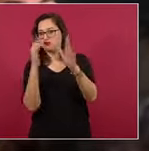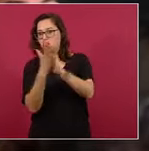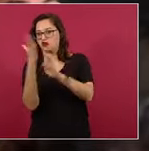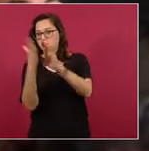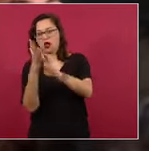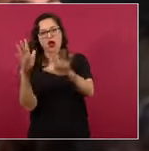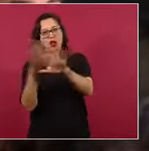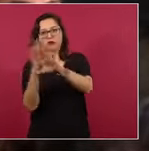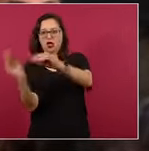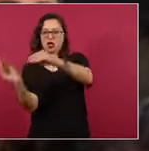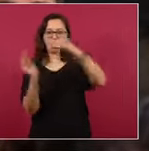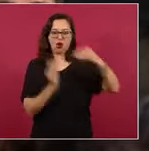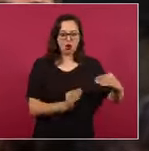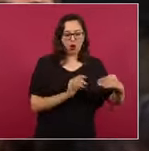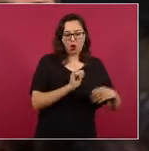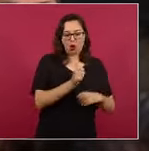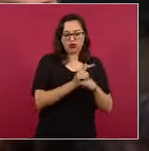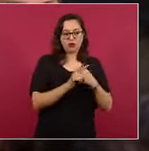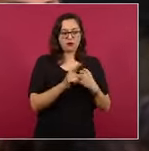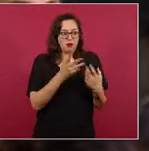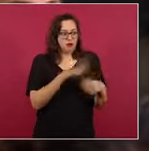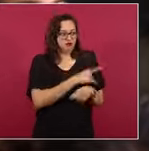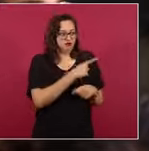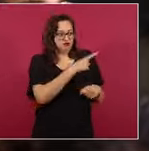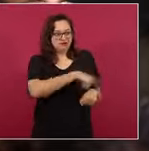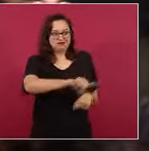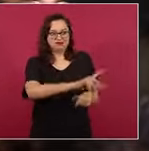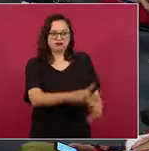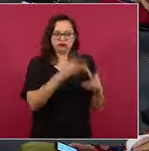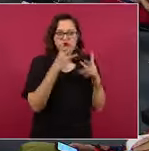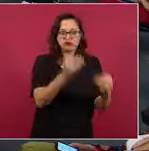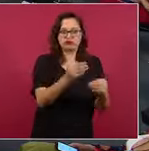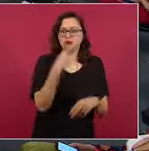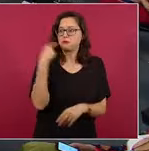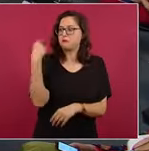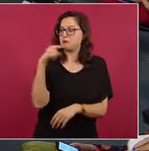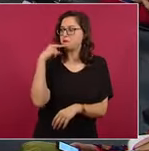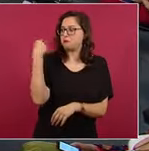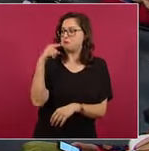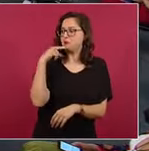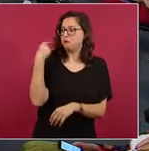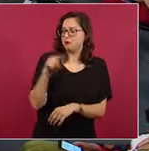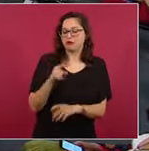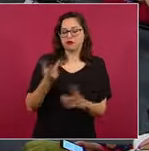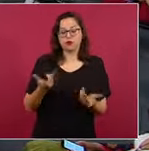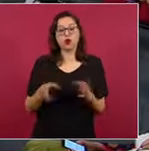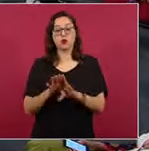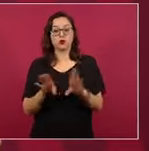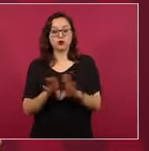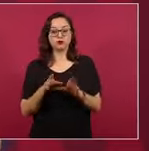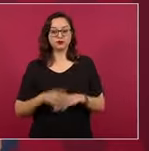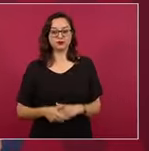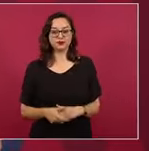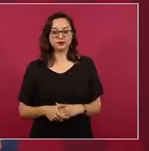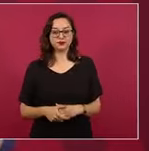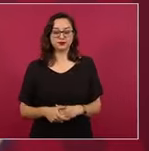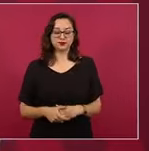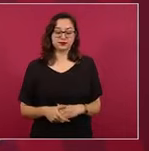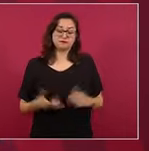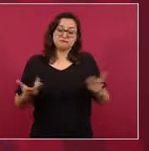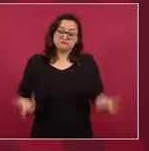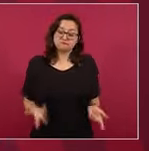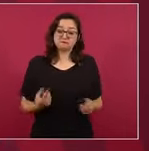resolver el asunto de la lluvia de amparos y también el tema de cómo respondería su gobierno ante la situación. Pues la lluvia de amparos la vamos a